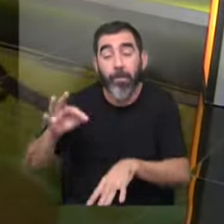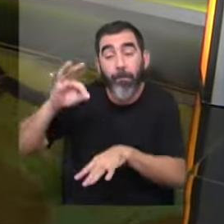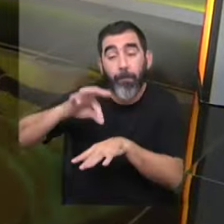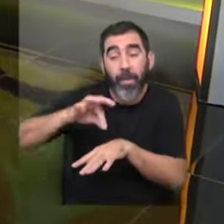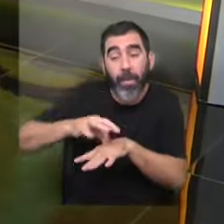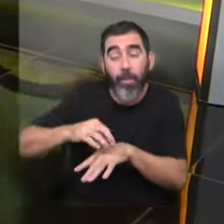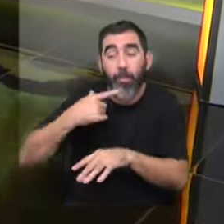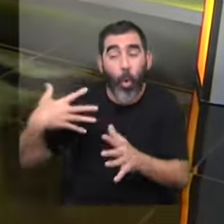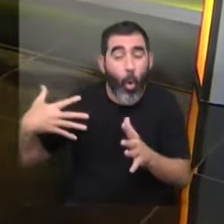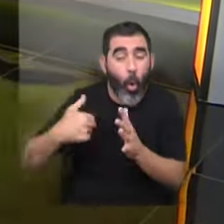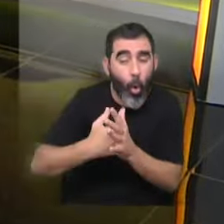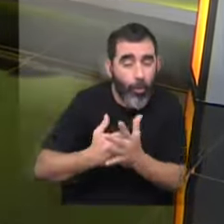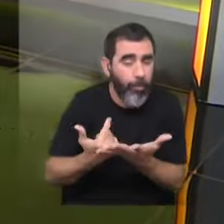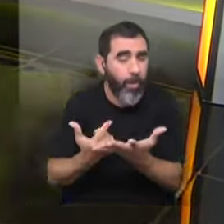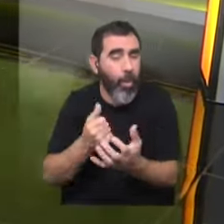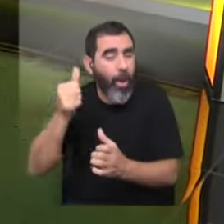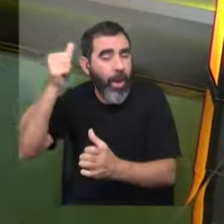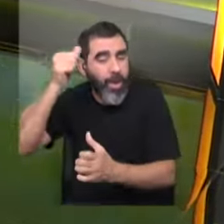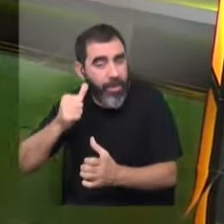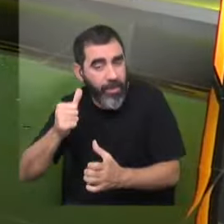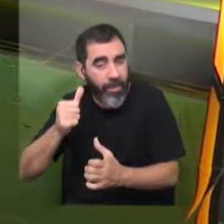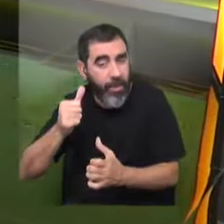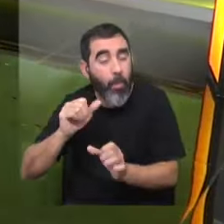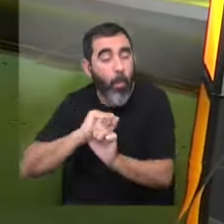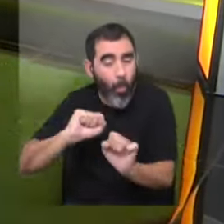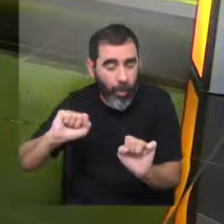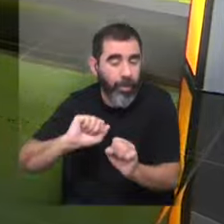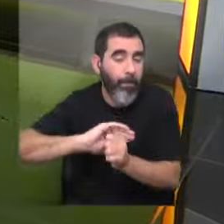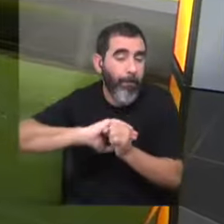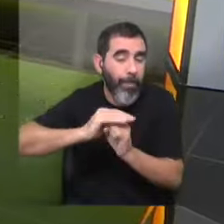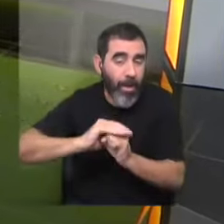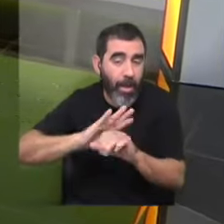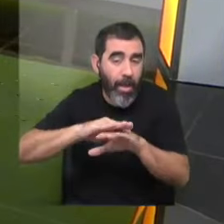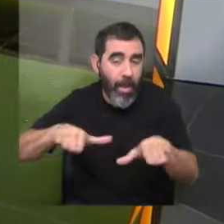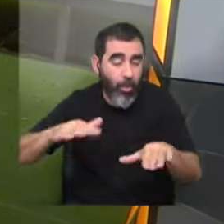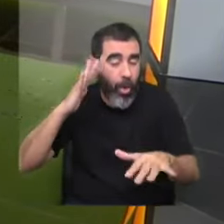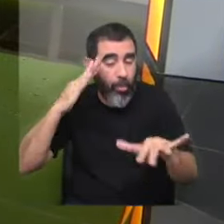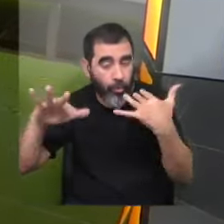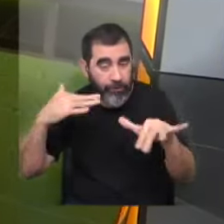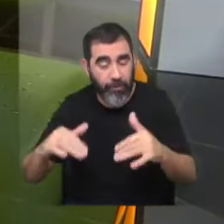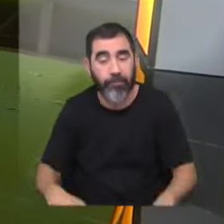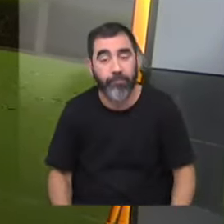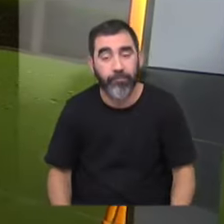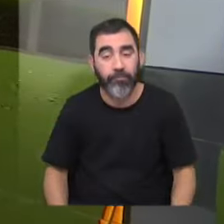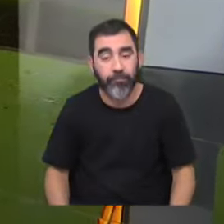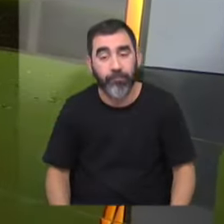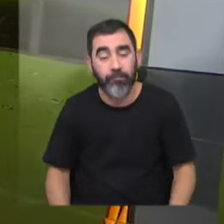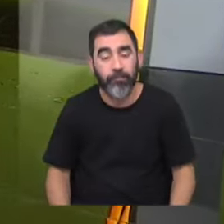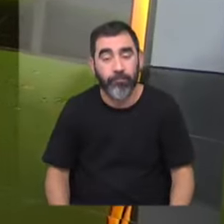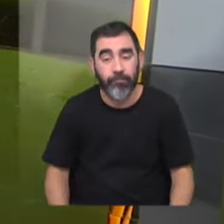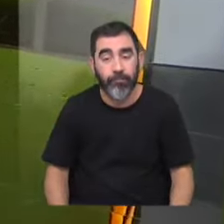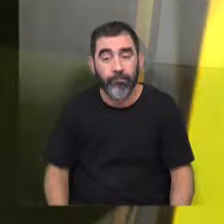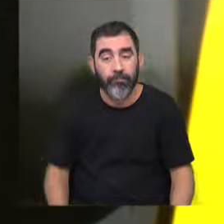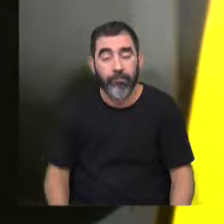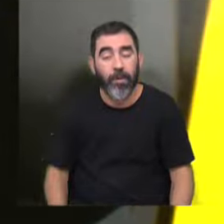caso de traumatismos o alguna herida, puede hacerse en niños o en adolescentes, ¿no? Y otra cosa que nos decía que es